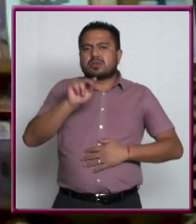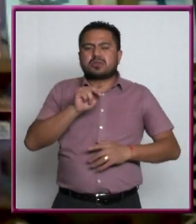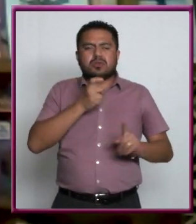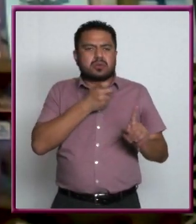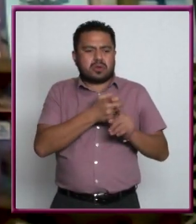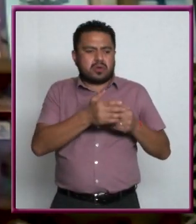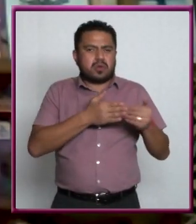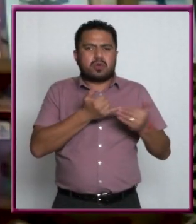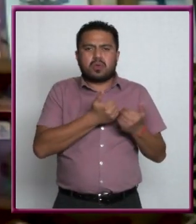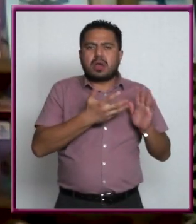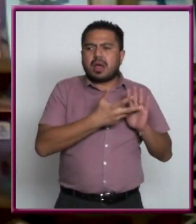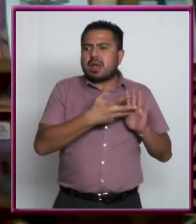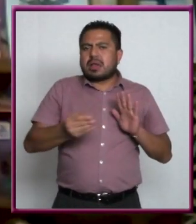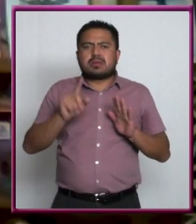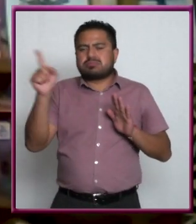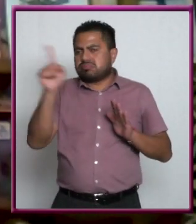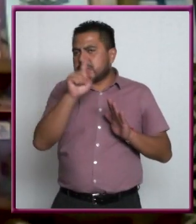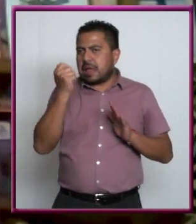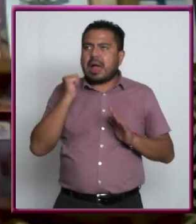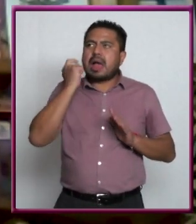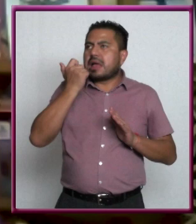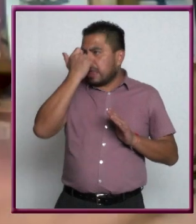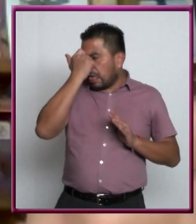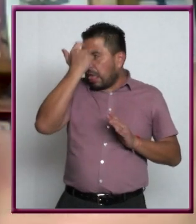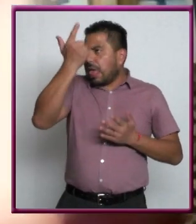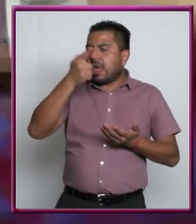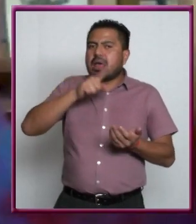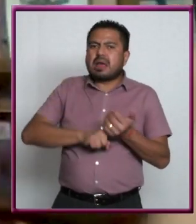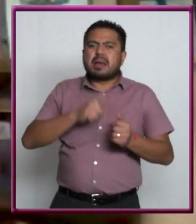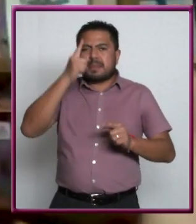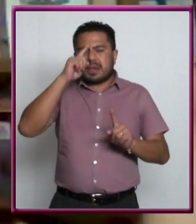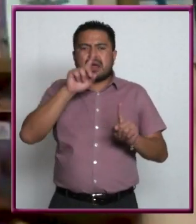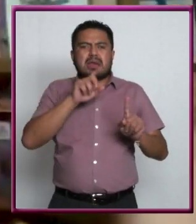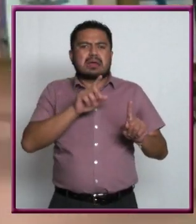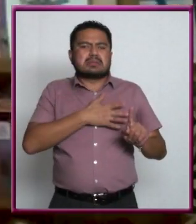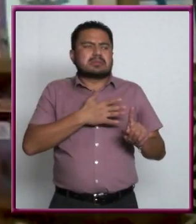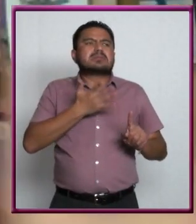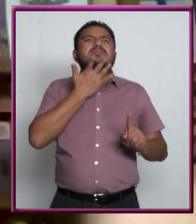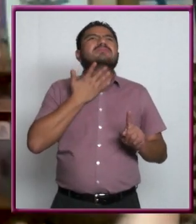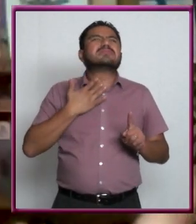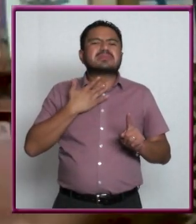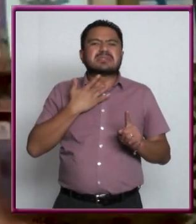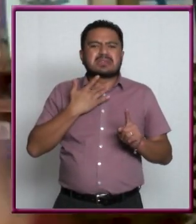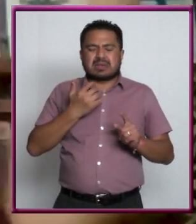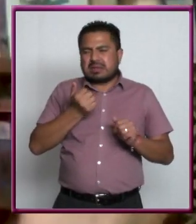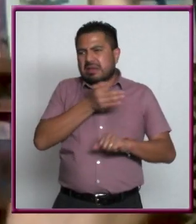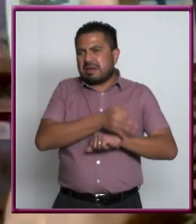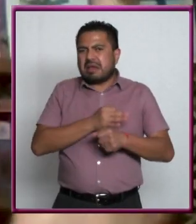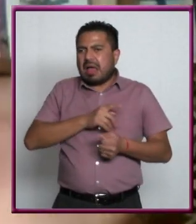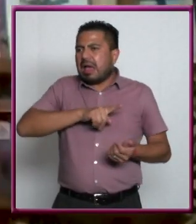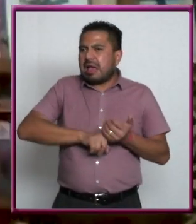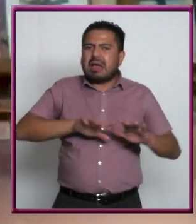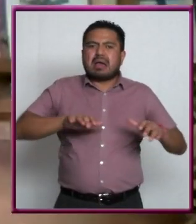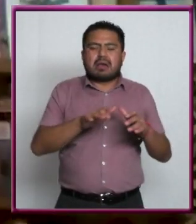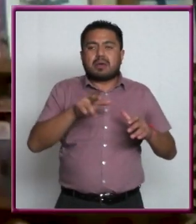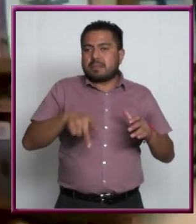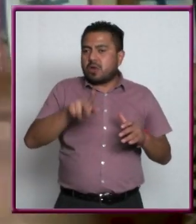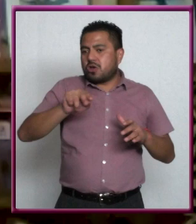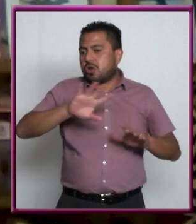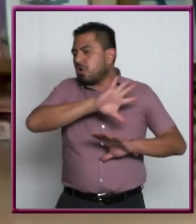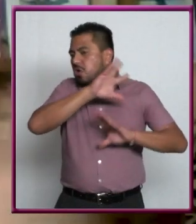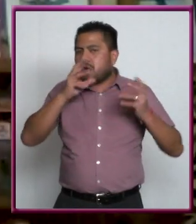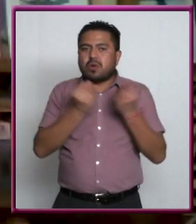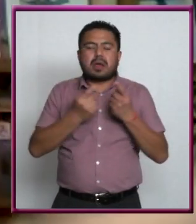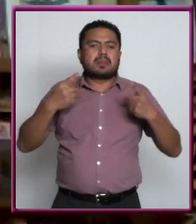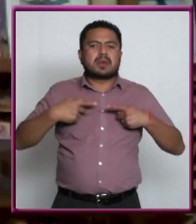que no son modelos a seguir, que es solo algo que creó alguien para nuestra excitación, nuestra fantasía, pero que